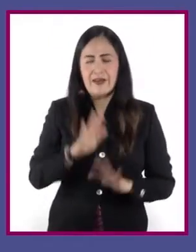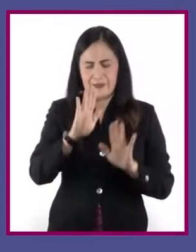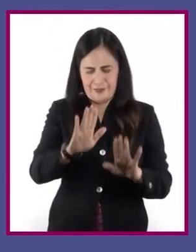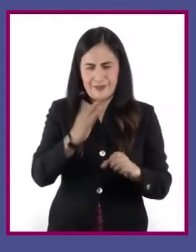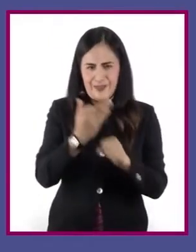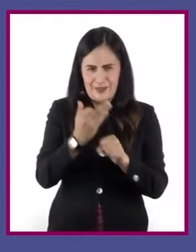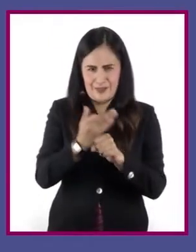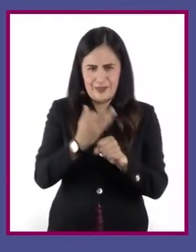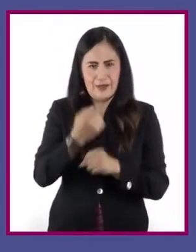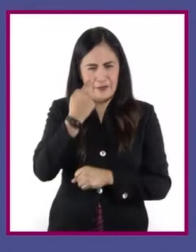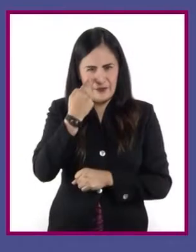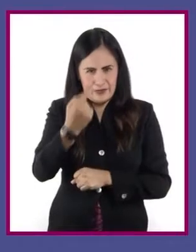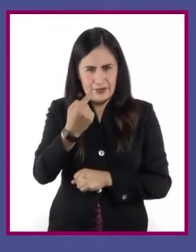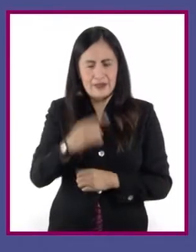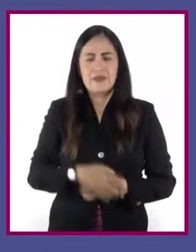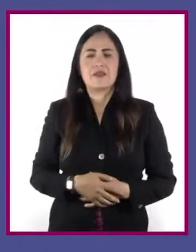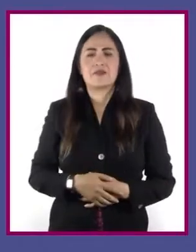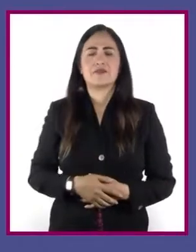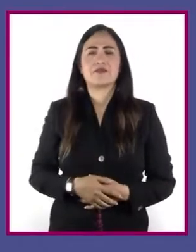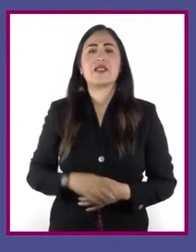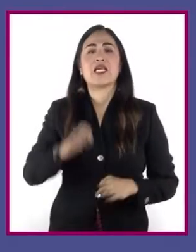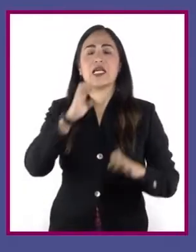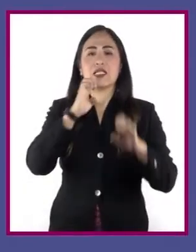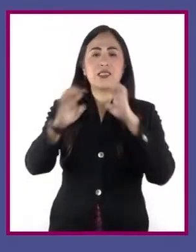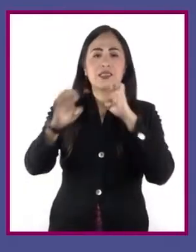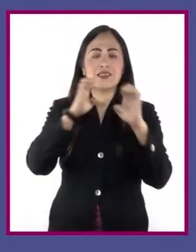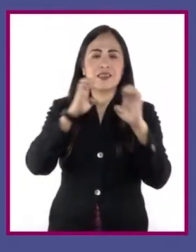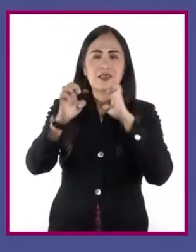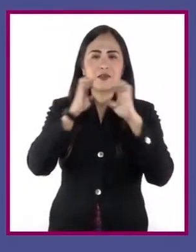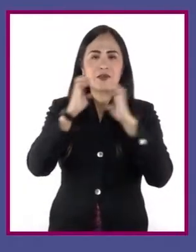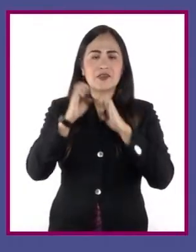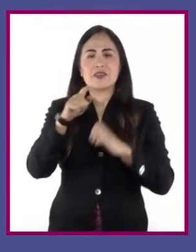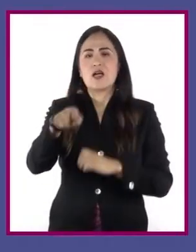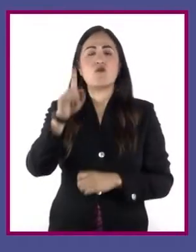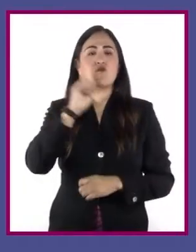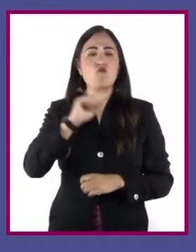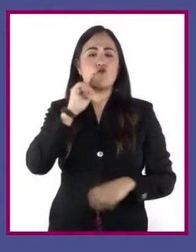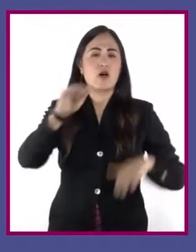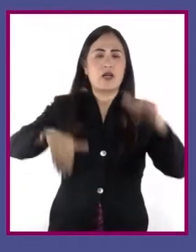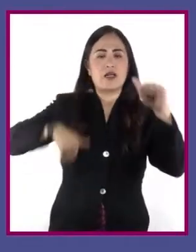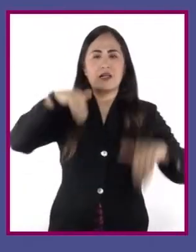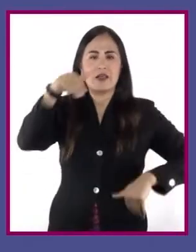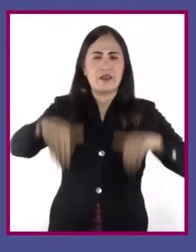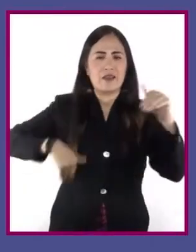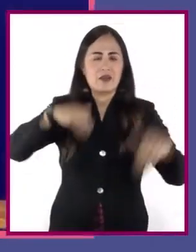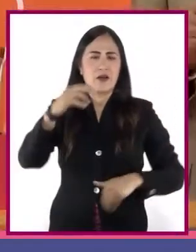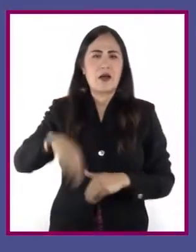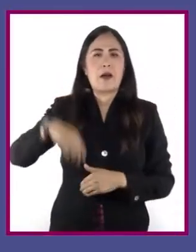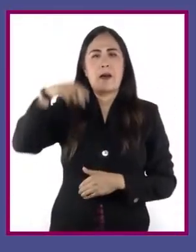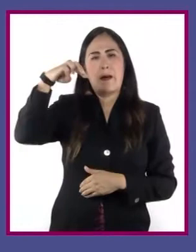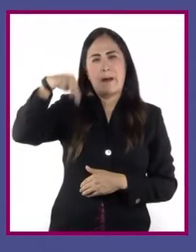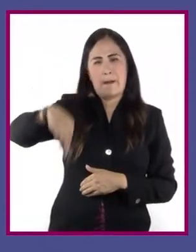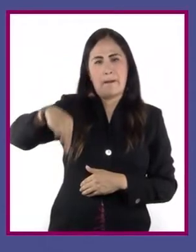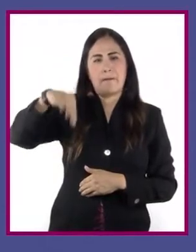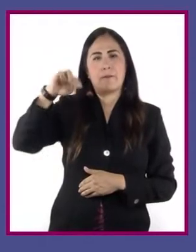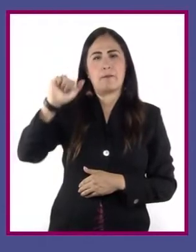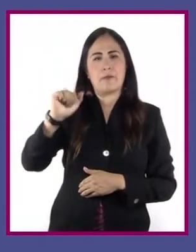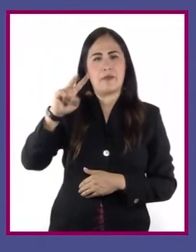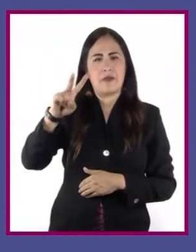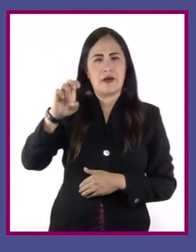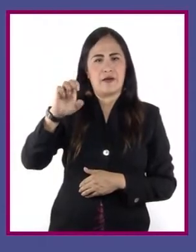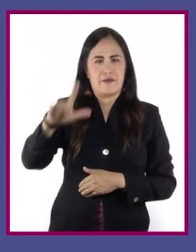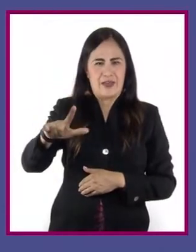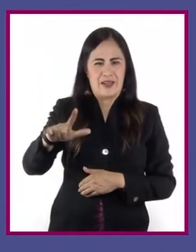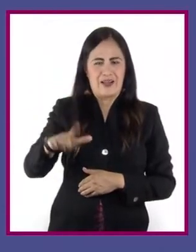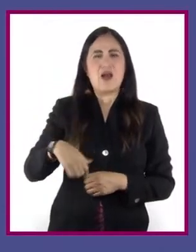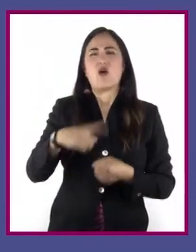duda. Veamos el siguiente extracto de la entrevista realizada a la nadadora Mabel López Vaca. El texto en